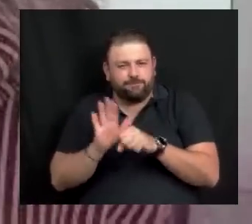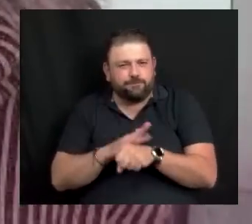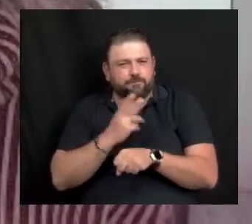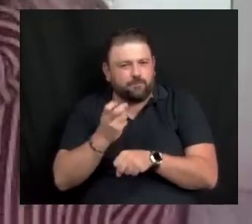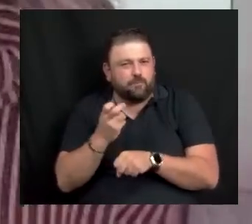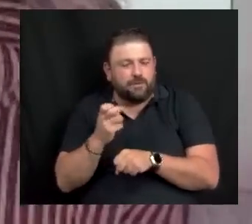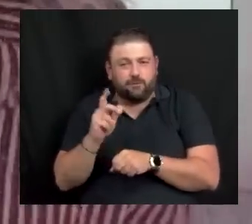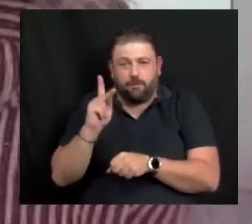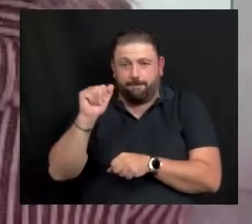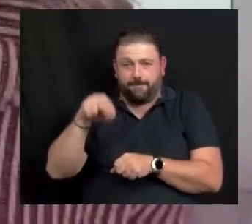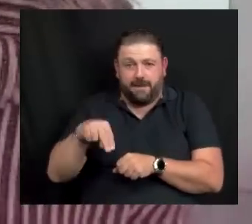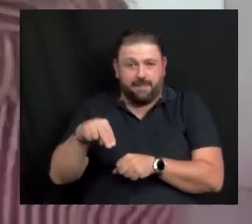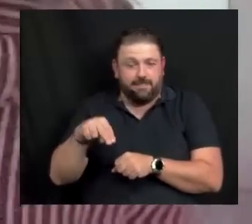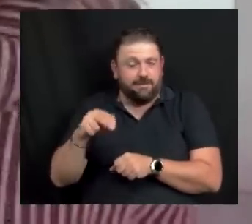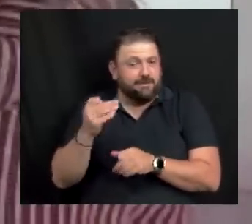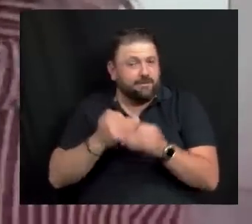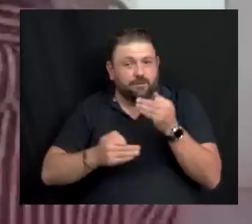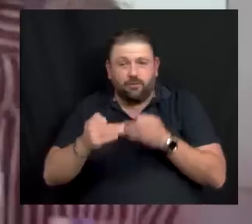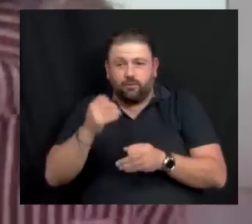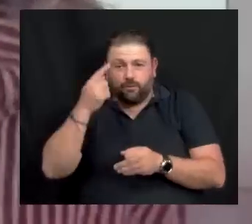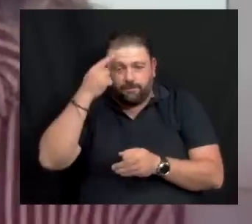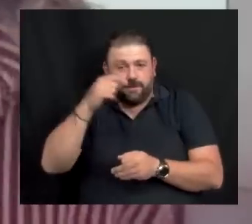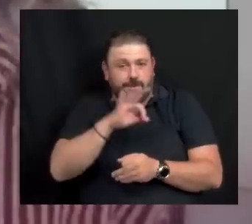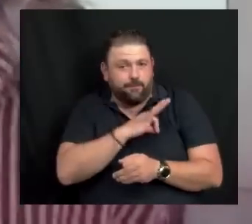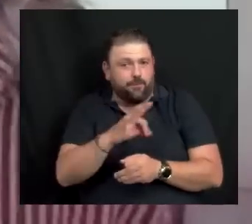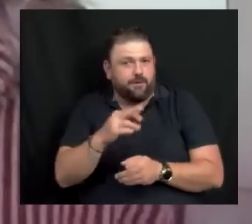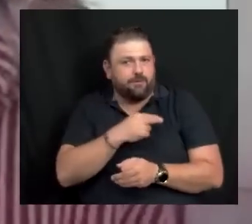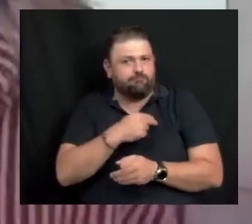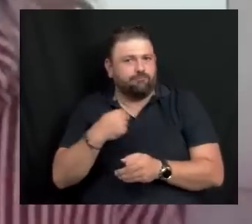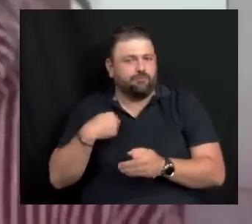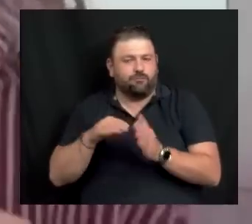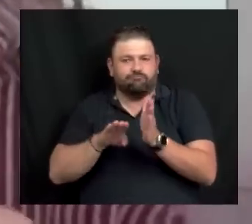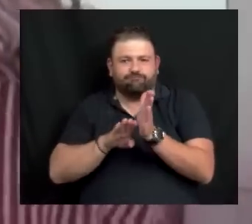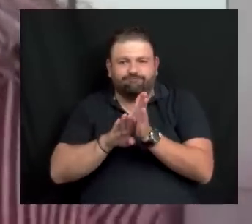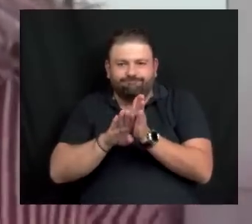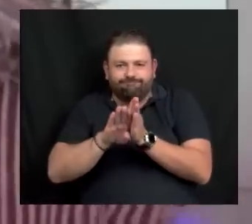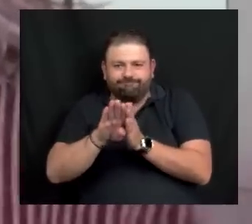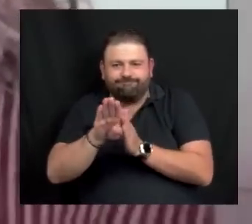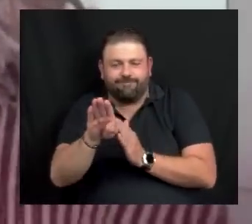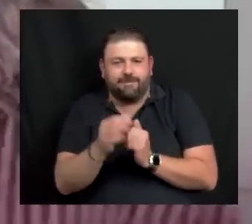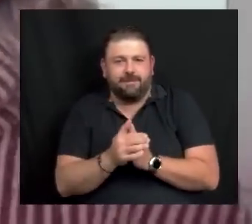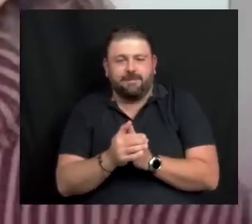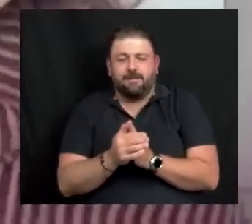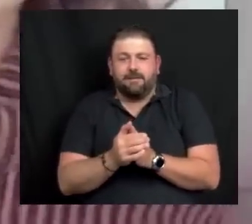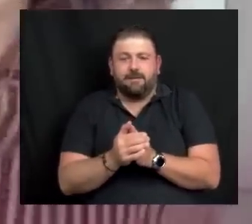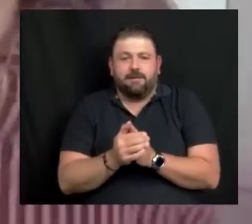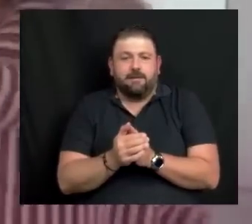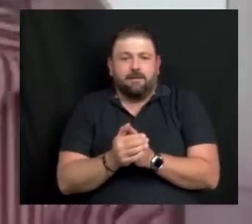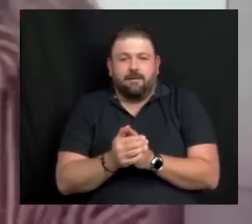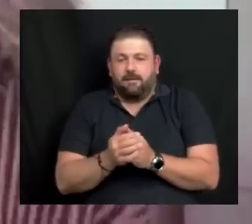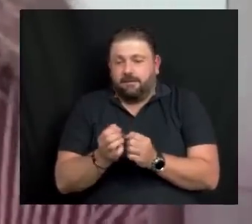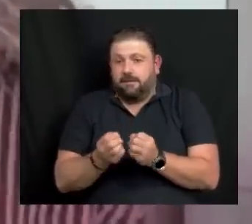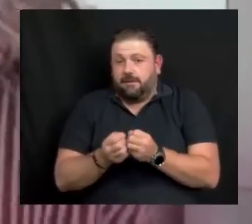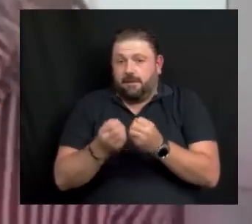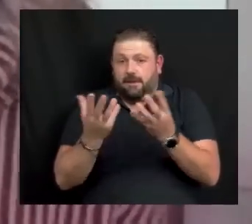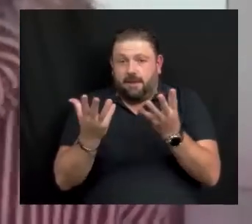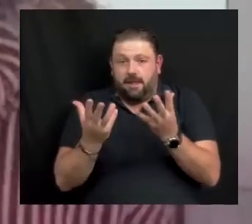para poder crecer. Nosotros tenemos planes espectaculares para terminar el año fuera de serie. Y